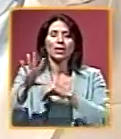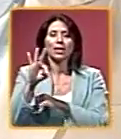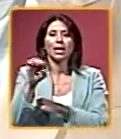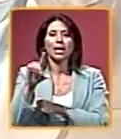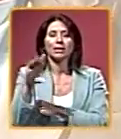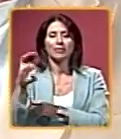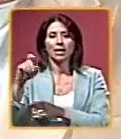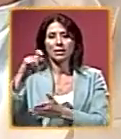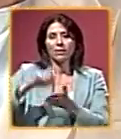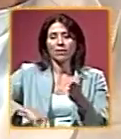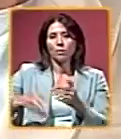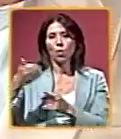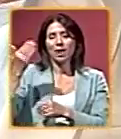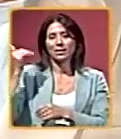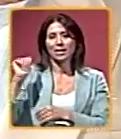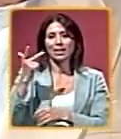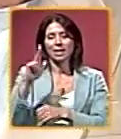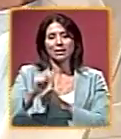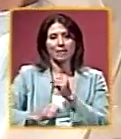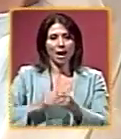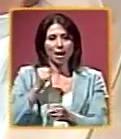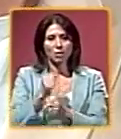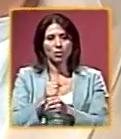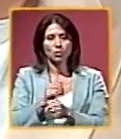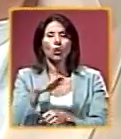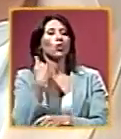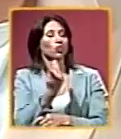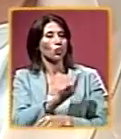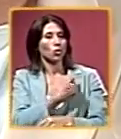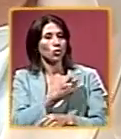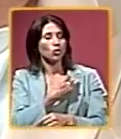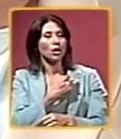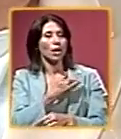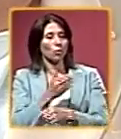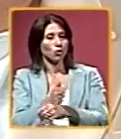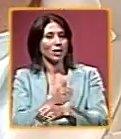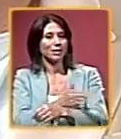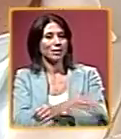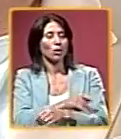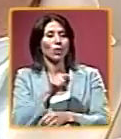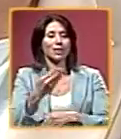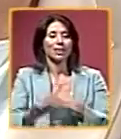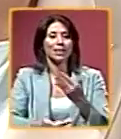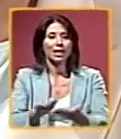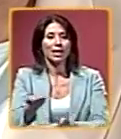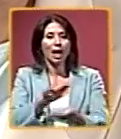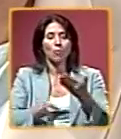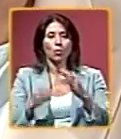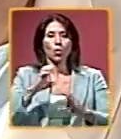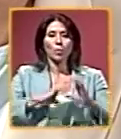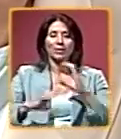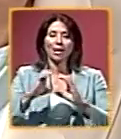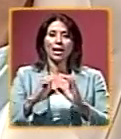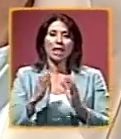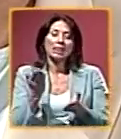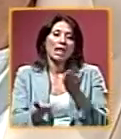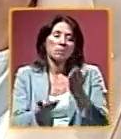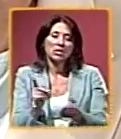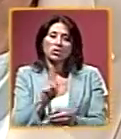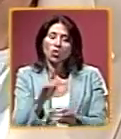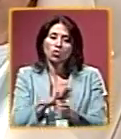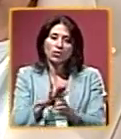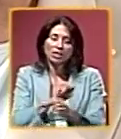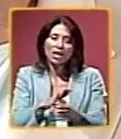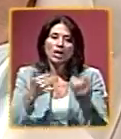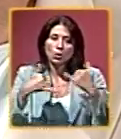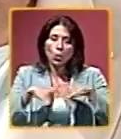hace 12, 13 años. Nosotros hemos crecido en ese intercambio comercial, tal vez no todavía lo suficiente, tenemos que crecer